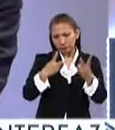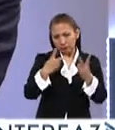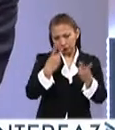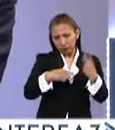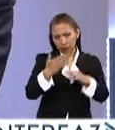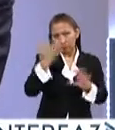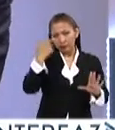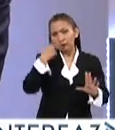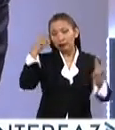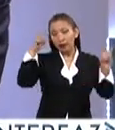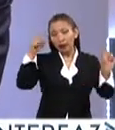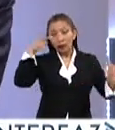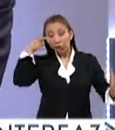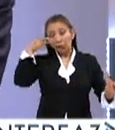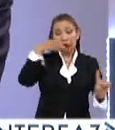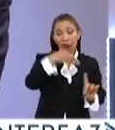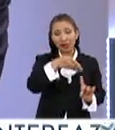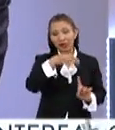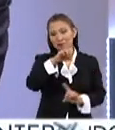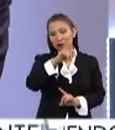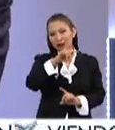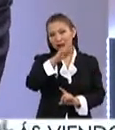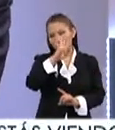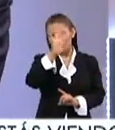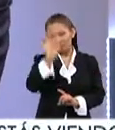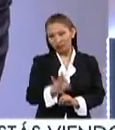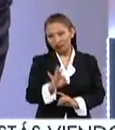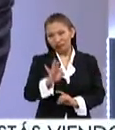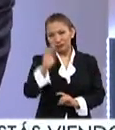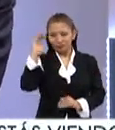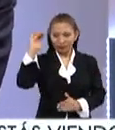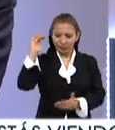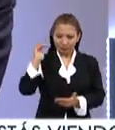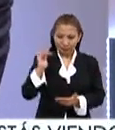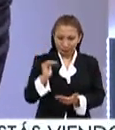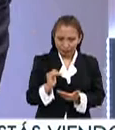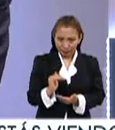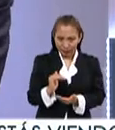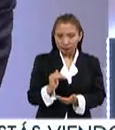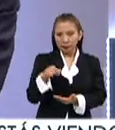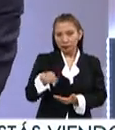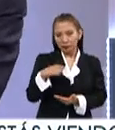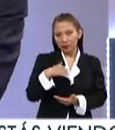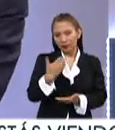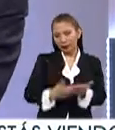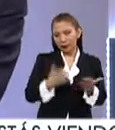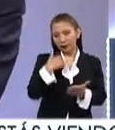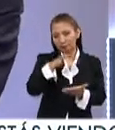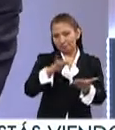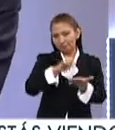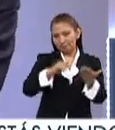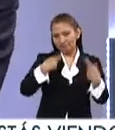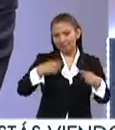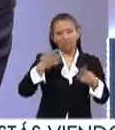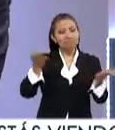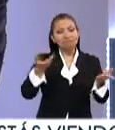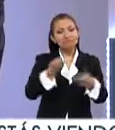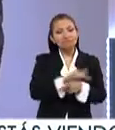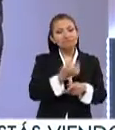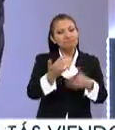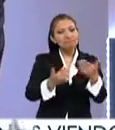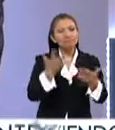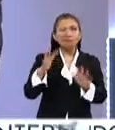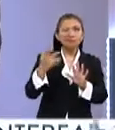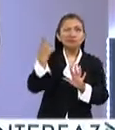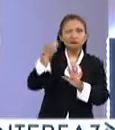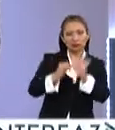decías, hablábamos de la meta que se tiene, ¿no? Del 4% de reducir el analfabetismo en México. ¿Cómo van las cosas? Nos vimos hace